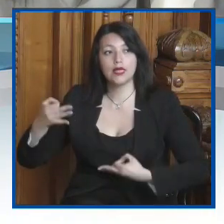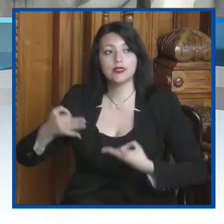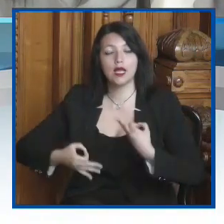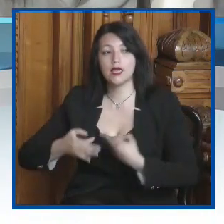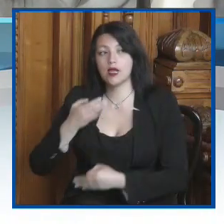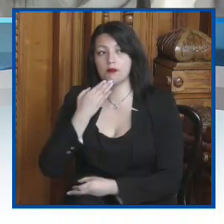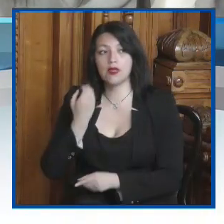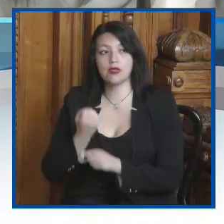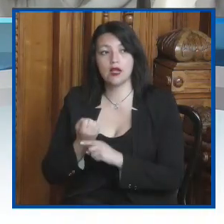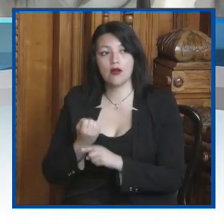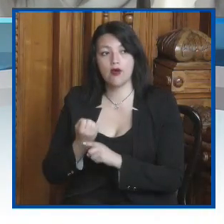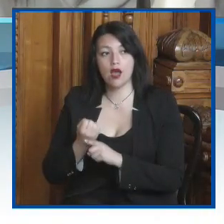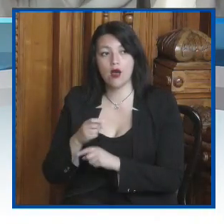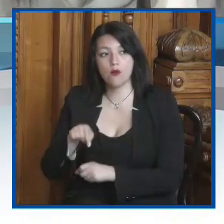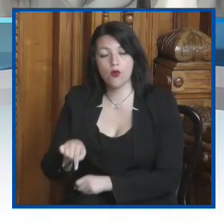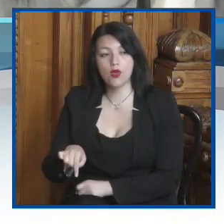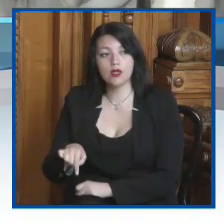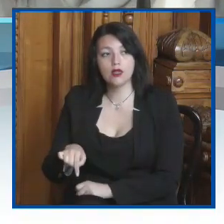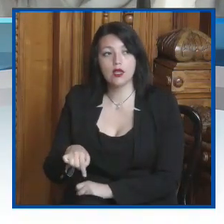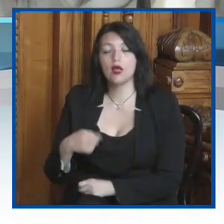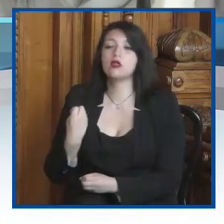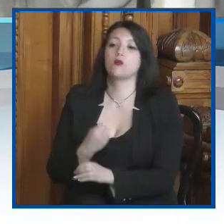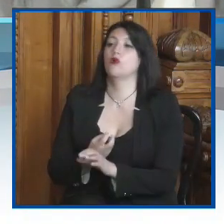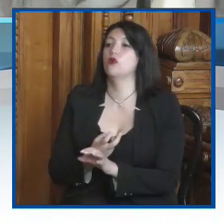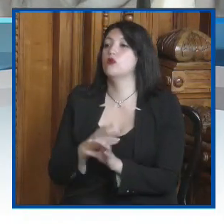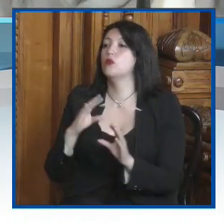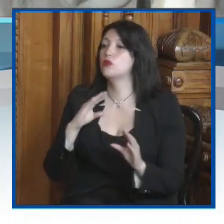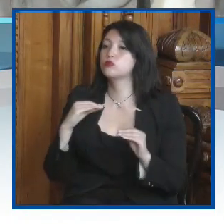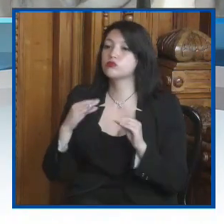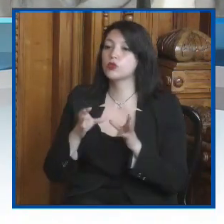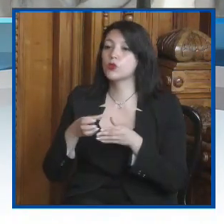estas temáticas, donde hacemos focus group, donde hacemos